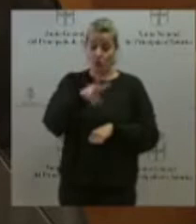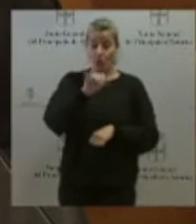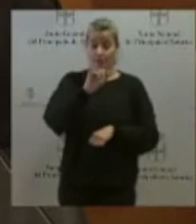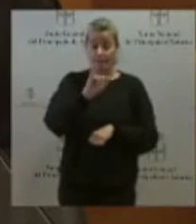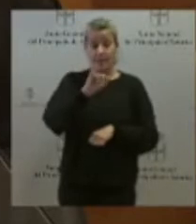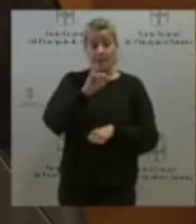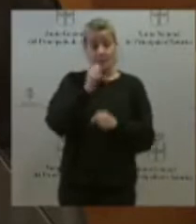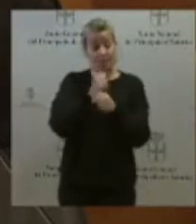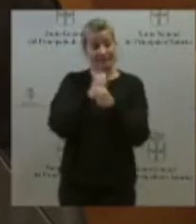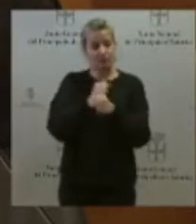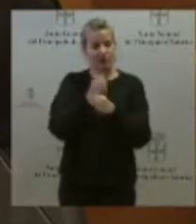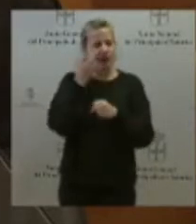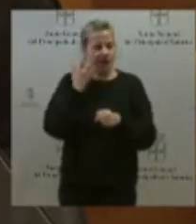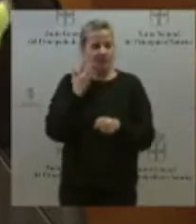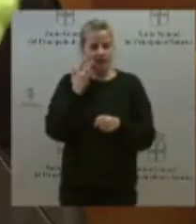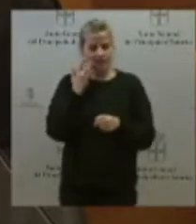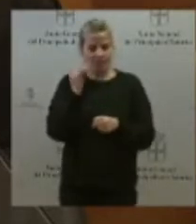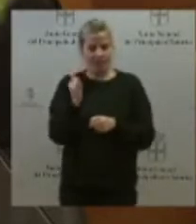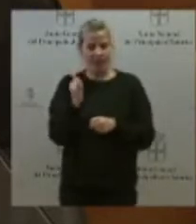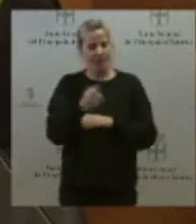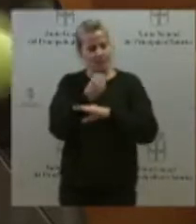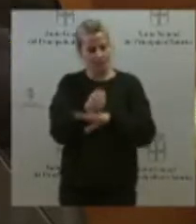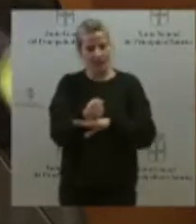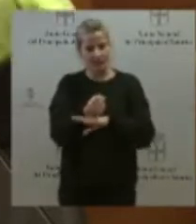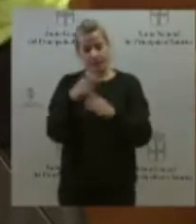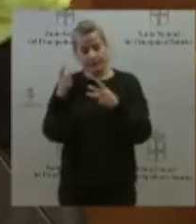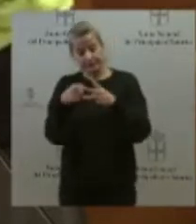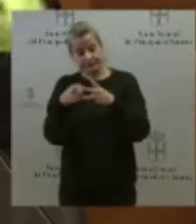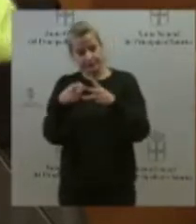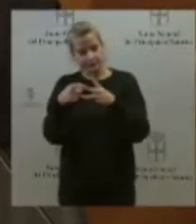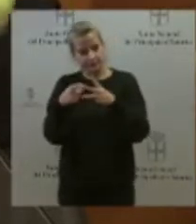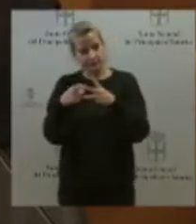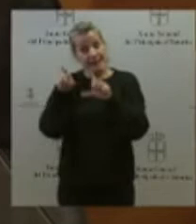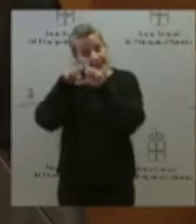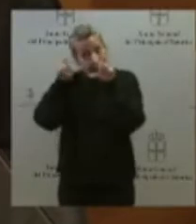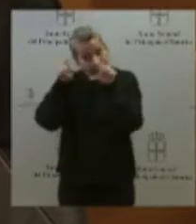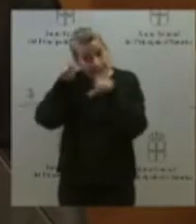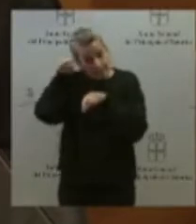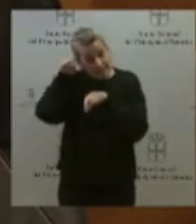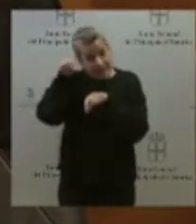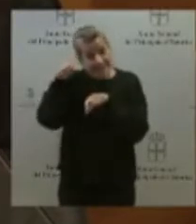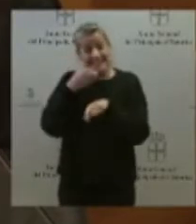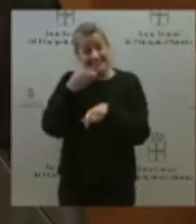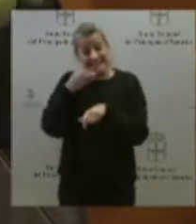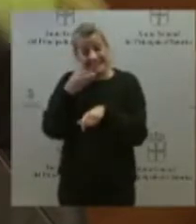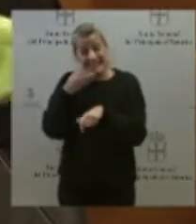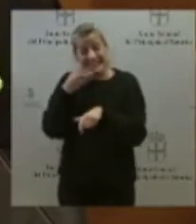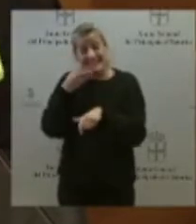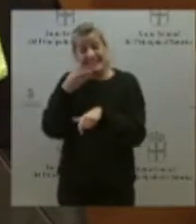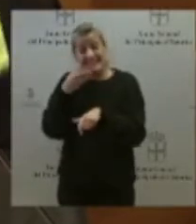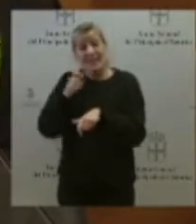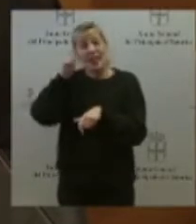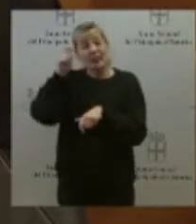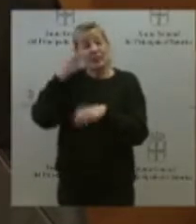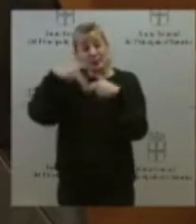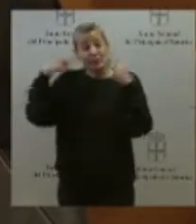que apretar de alguna forma a las empresas que tienen concesiones públicas para asegurar que se cumplan los pliegos, que se cumplan las condiciones firmadas en los contratos